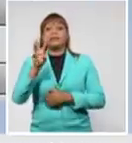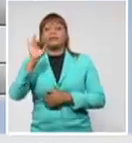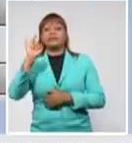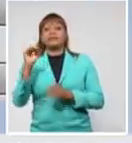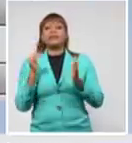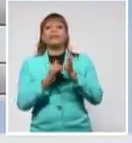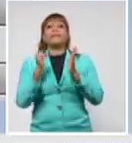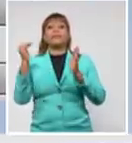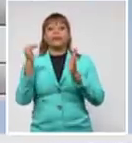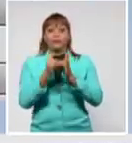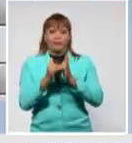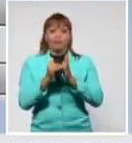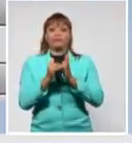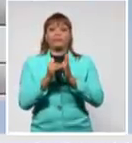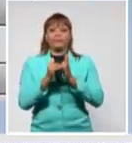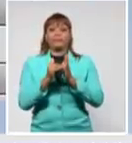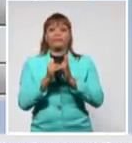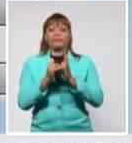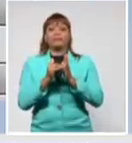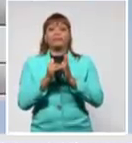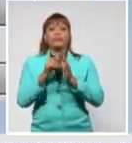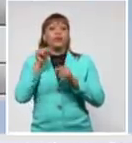millones. Hoy estamos en